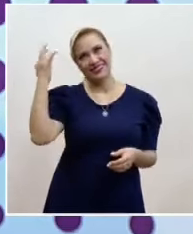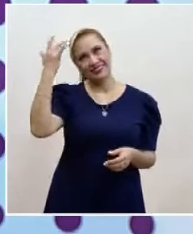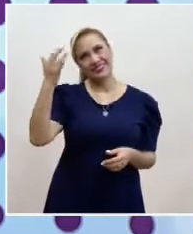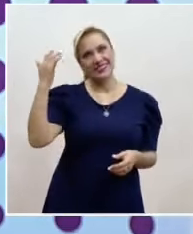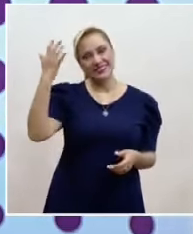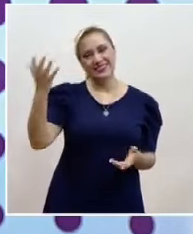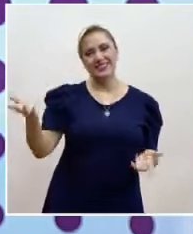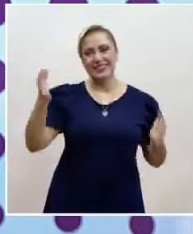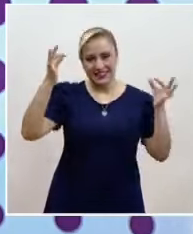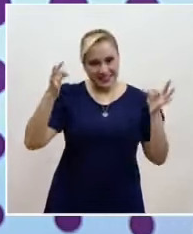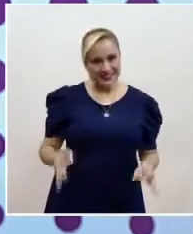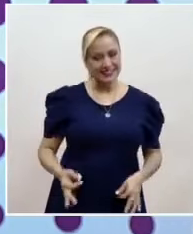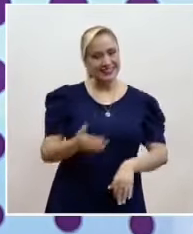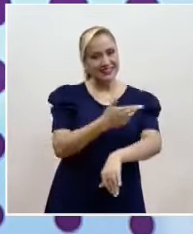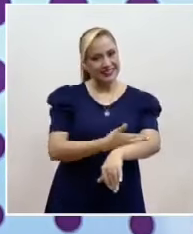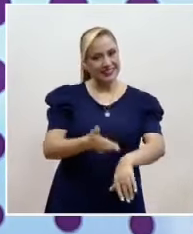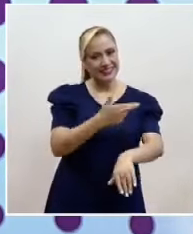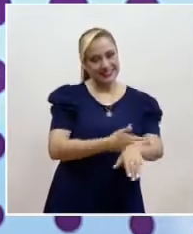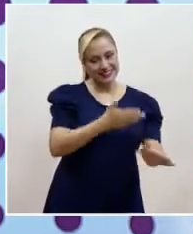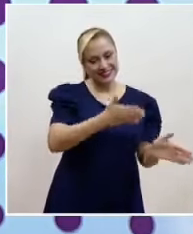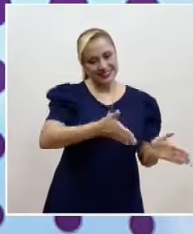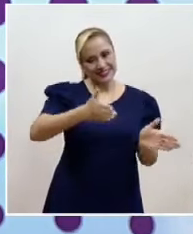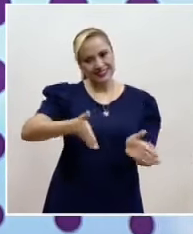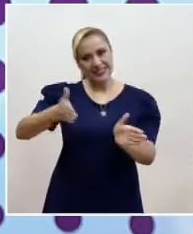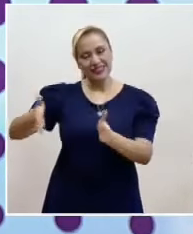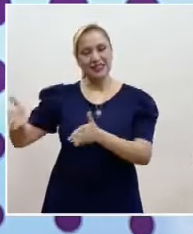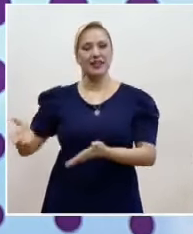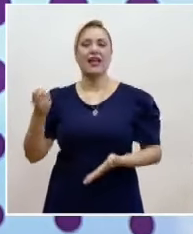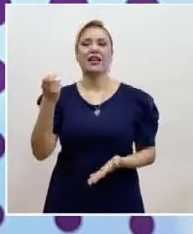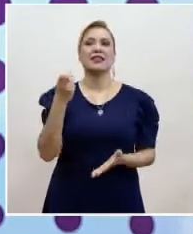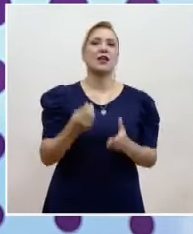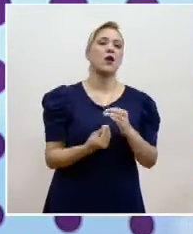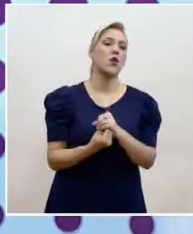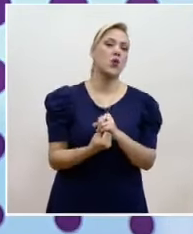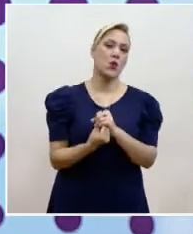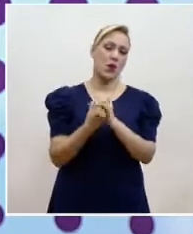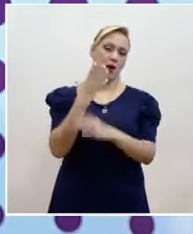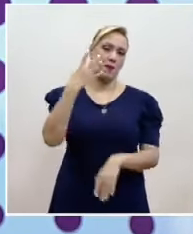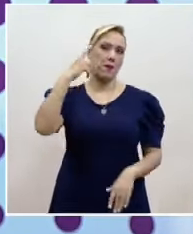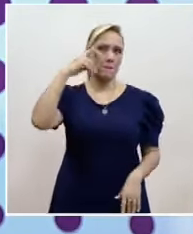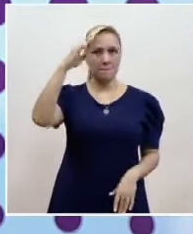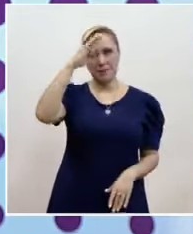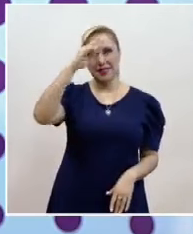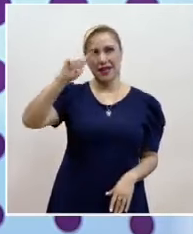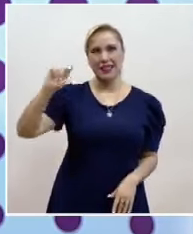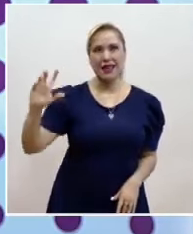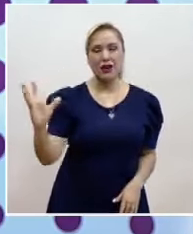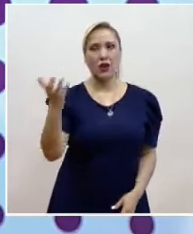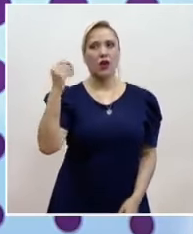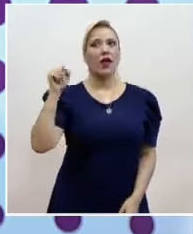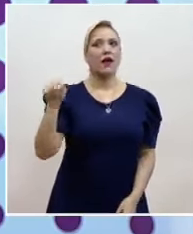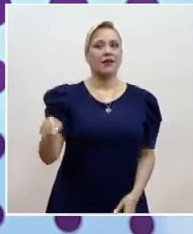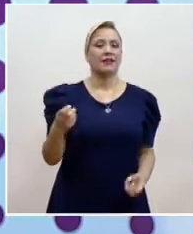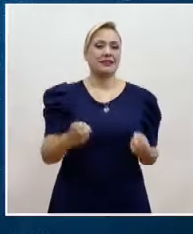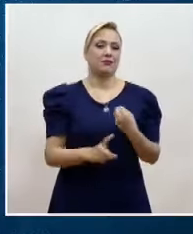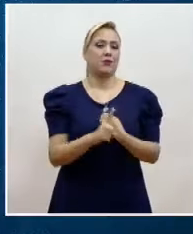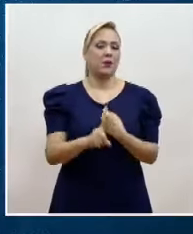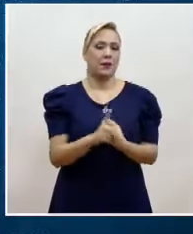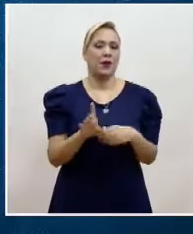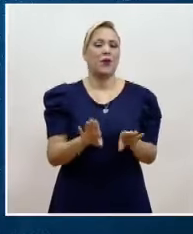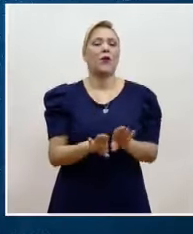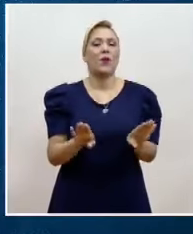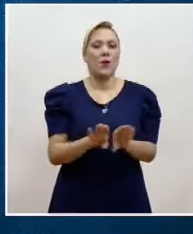proceso, pero que se llevan a un campo nuevo que es justamente el uso de las tecnologías. Y creo que es el reto en que nos encontramos, ¿no? Claro.